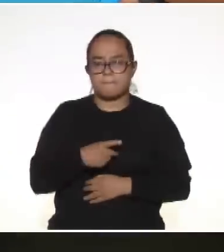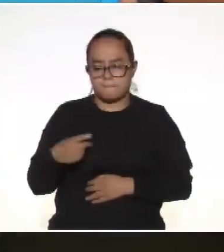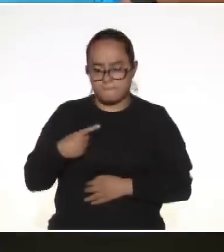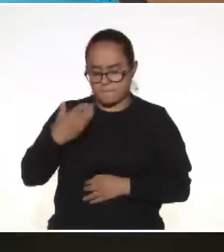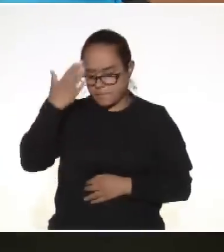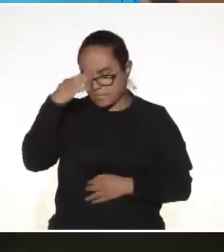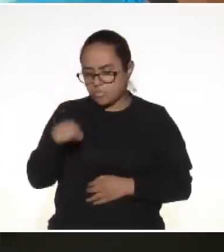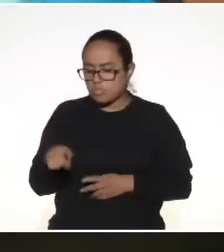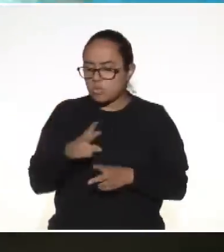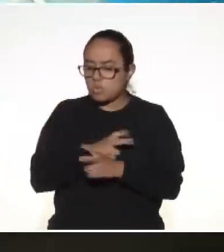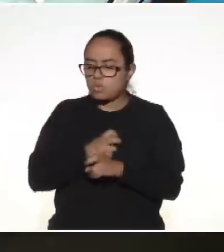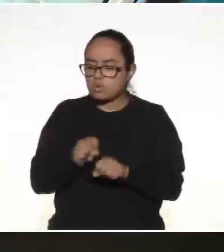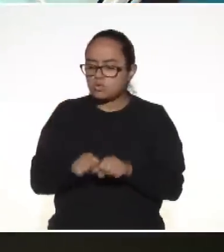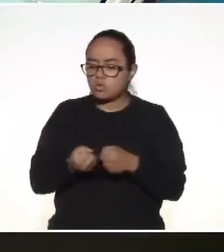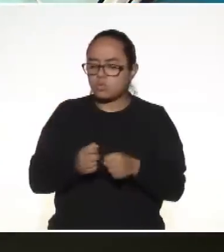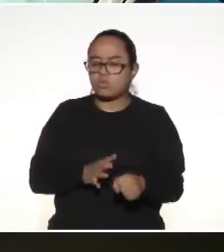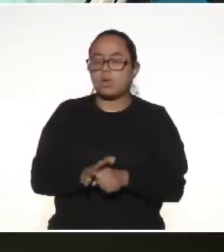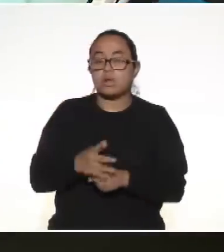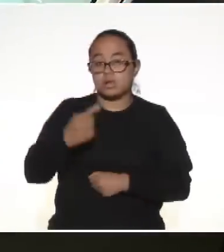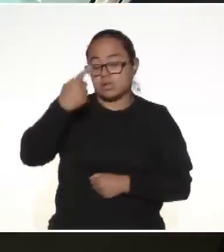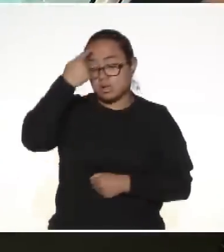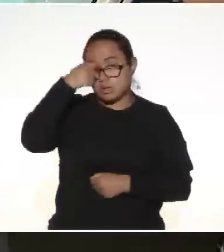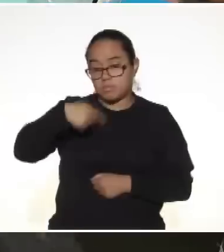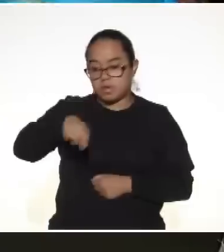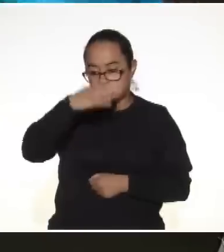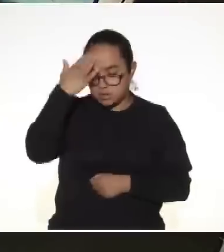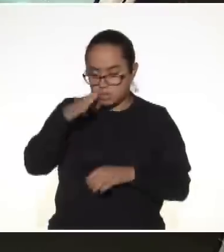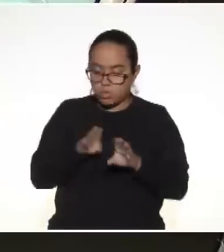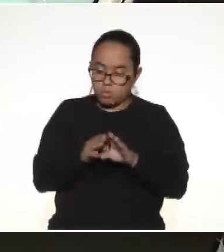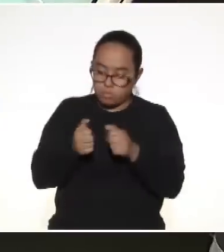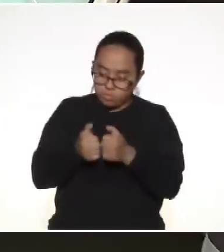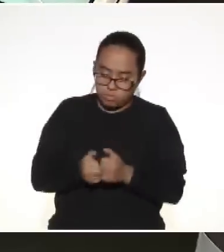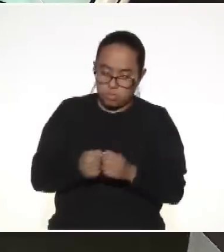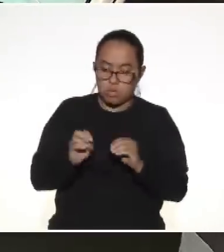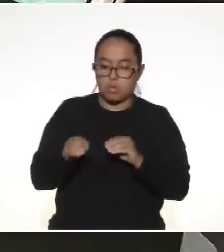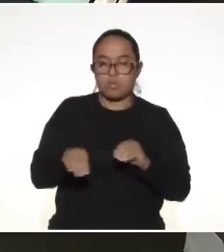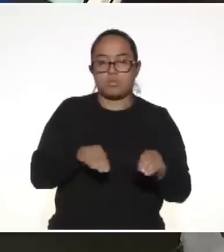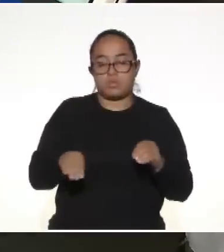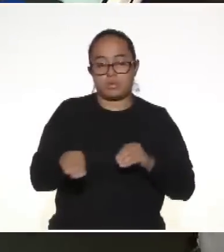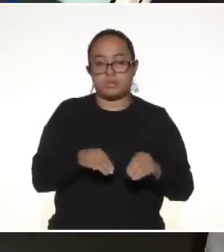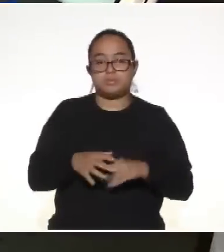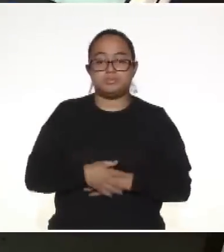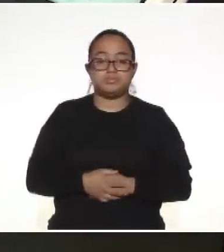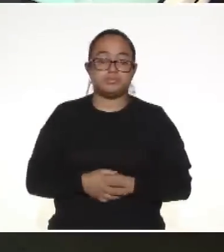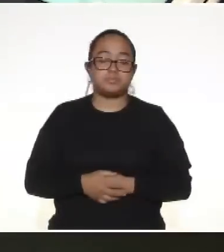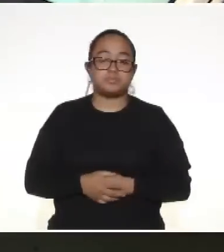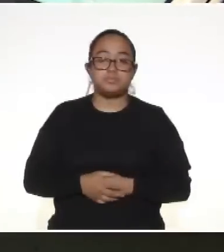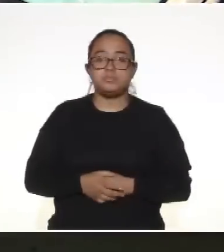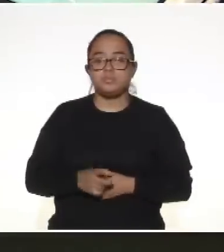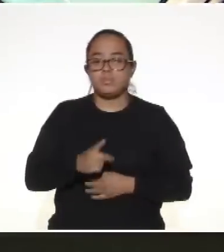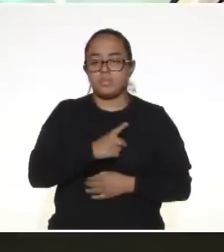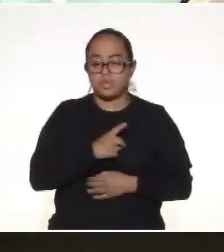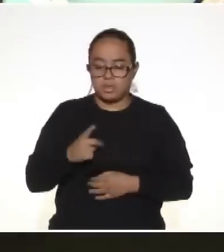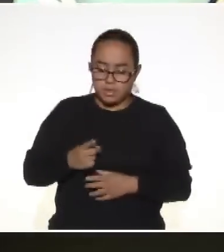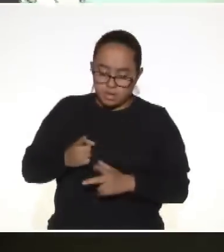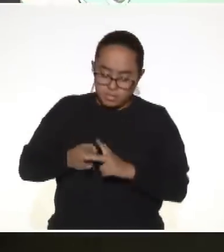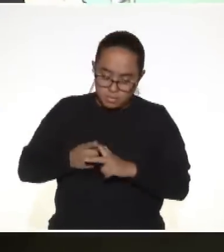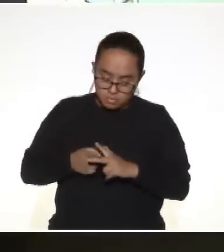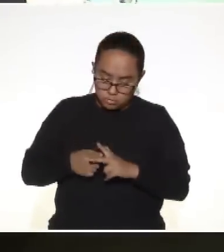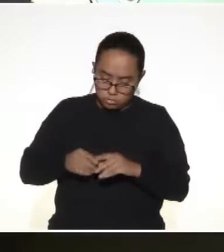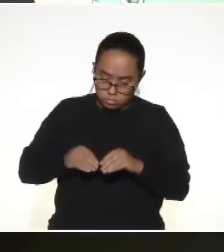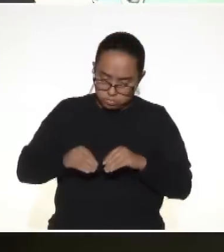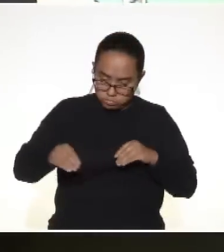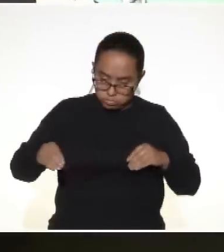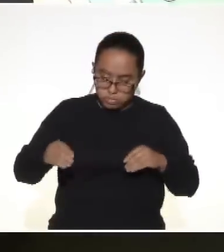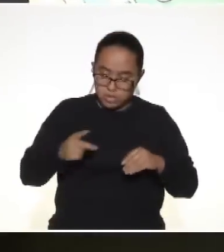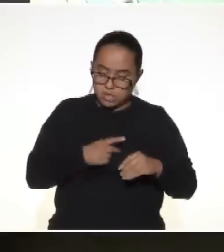integridad ósea para así calcular qué tanto vamos a inmovilizar. Para inmovilizar esta extremidad tenemos que medirla y vamos a